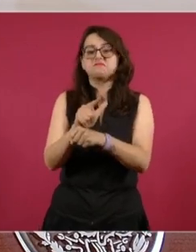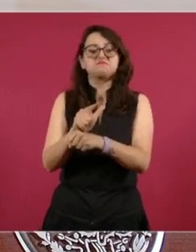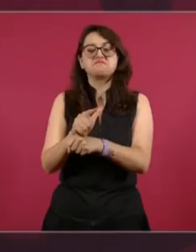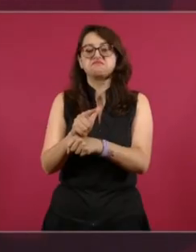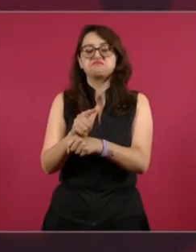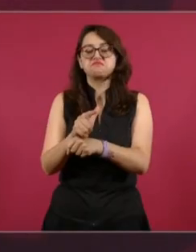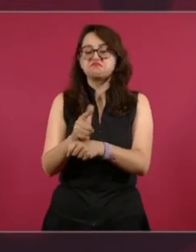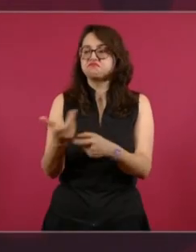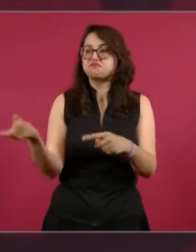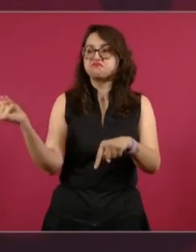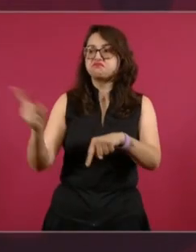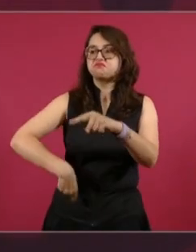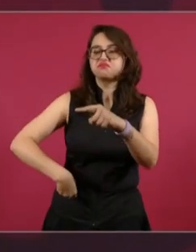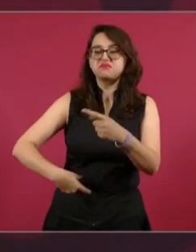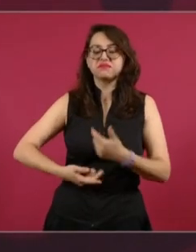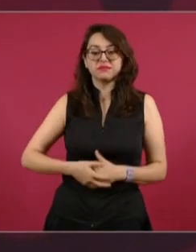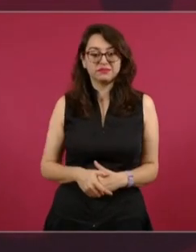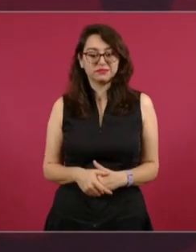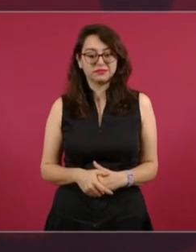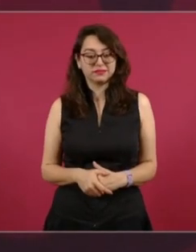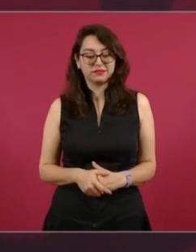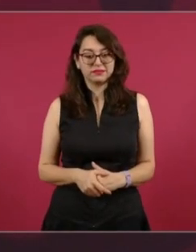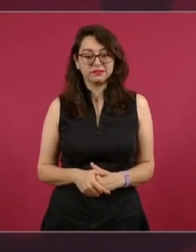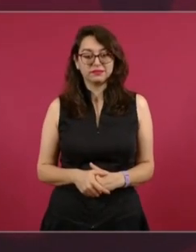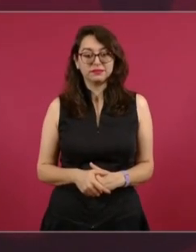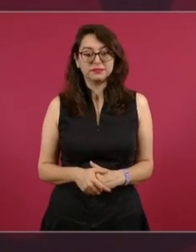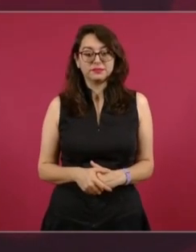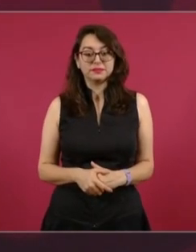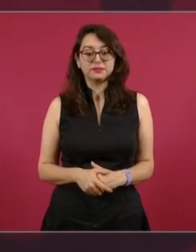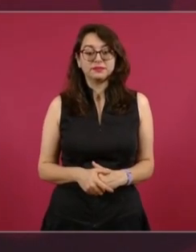habían prácticamente desaparecido.